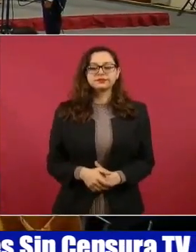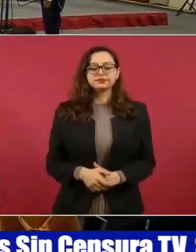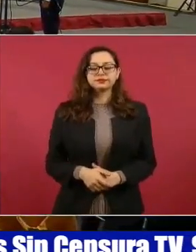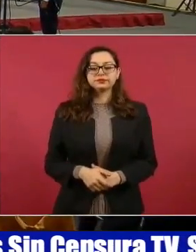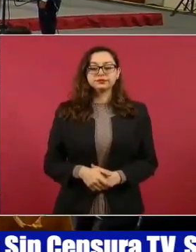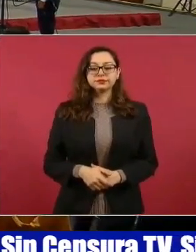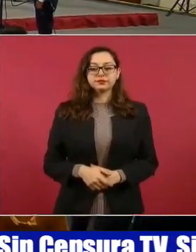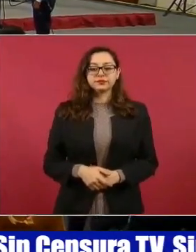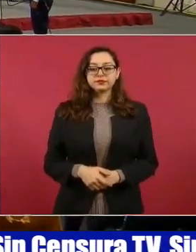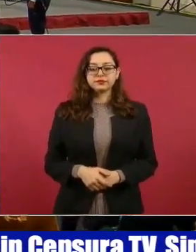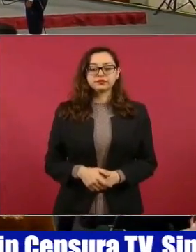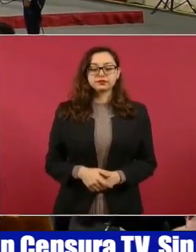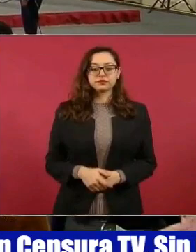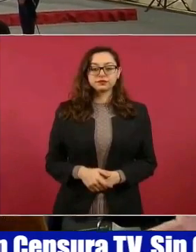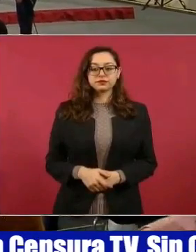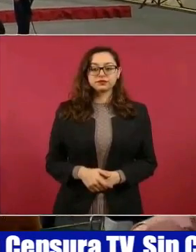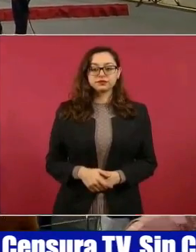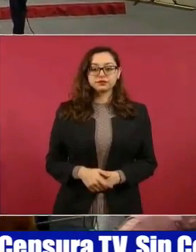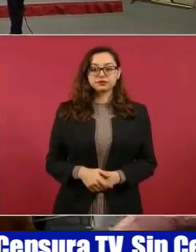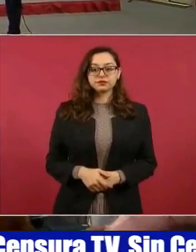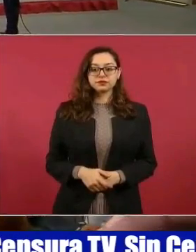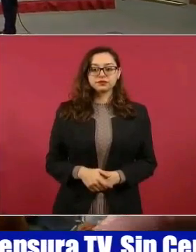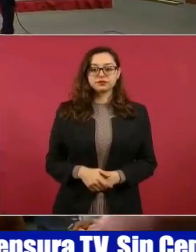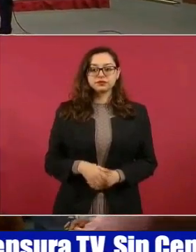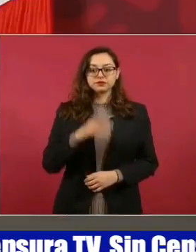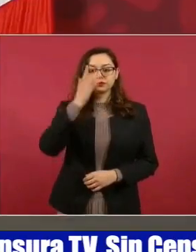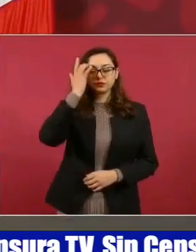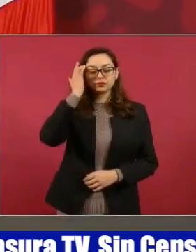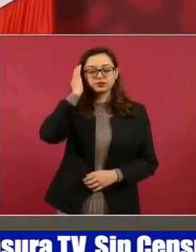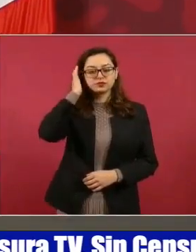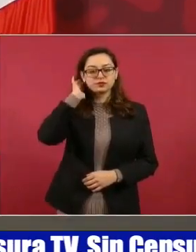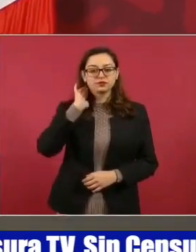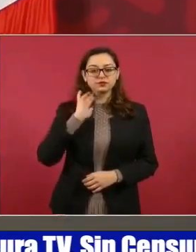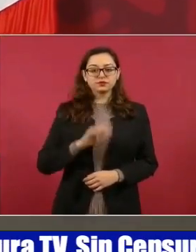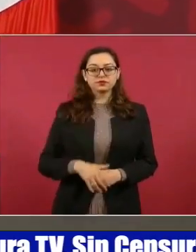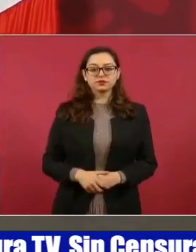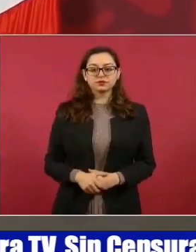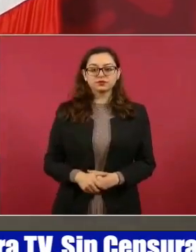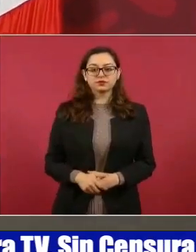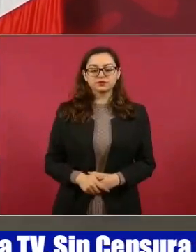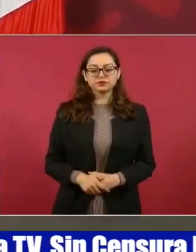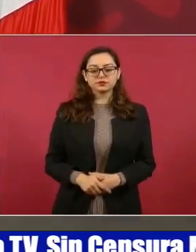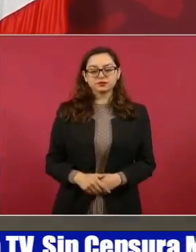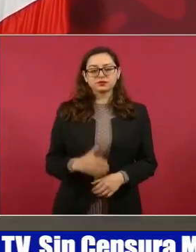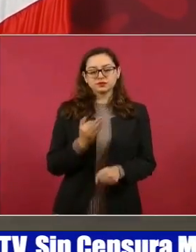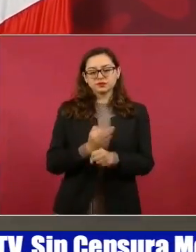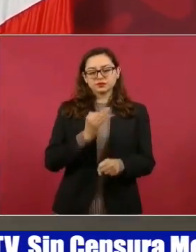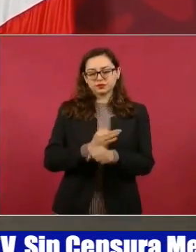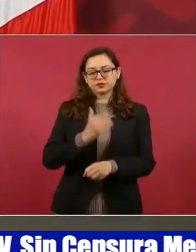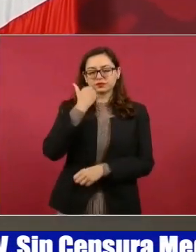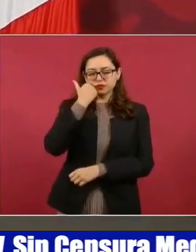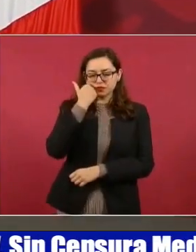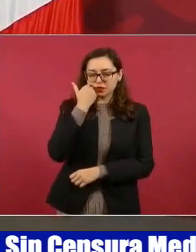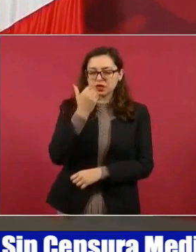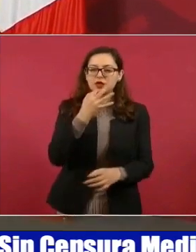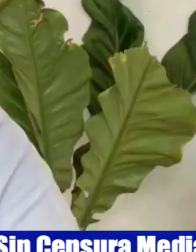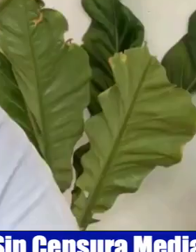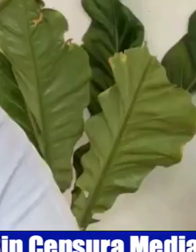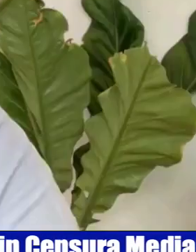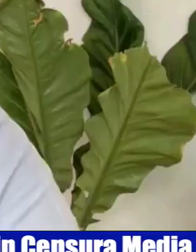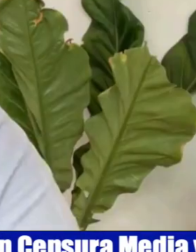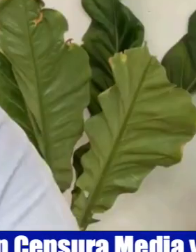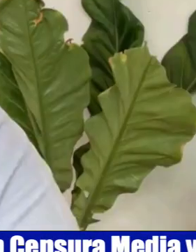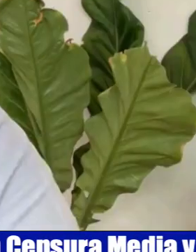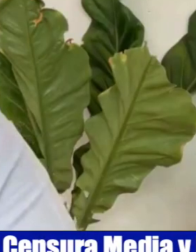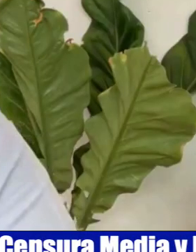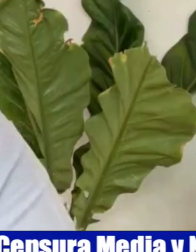ya anda planteando hacer la cumbre en Perú el presidente Andrés Manuel López Obrador. Yo